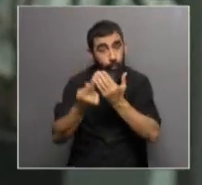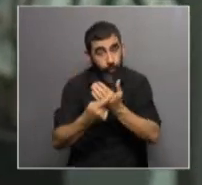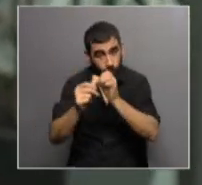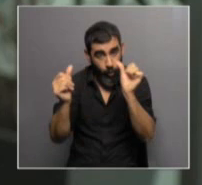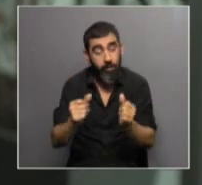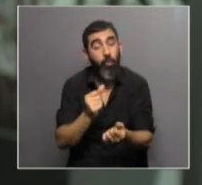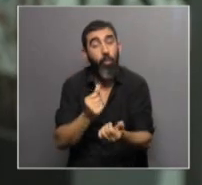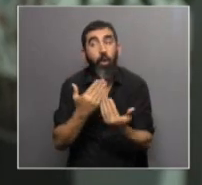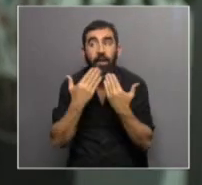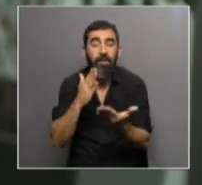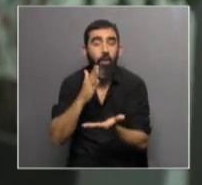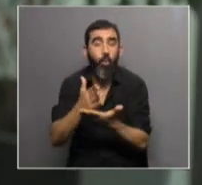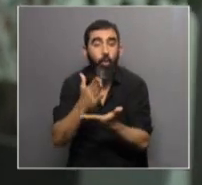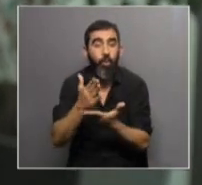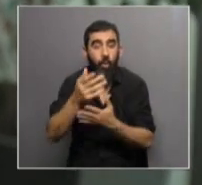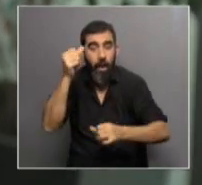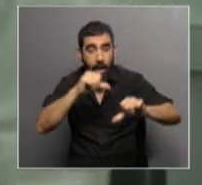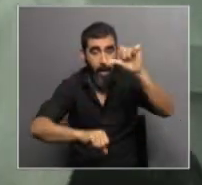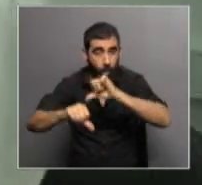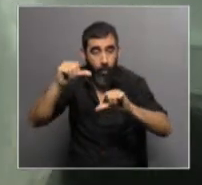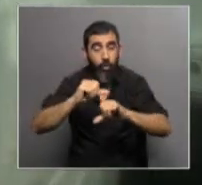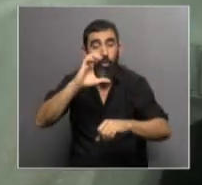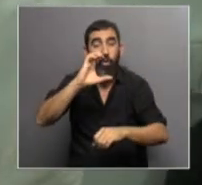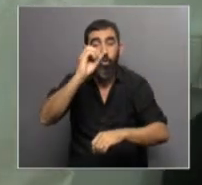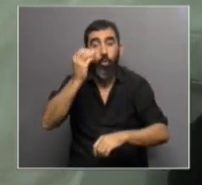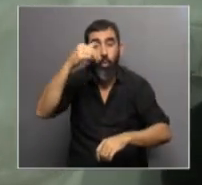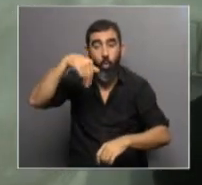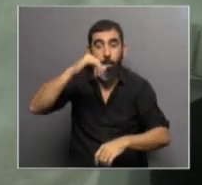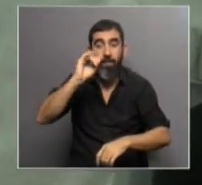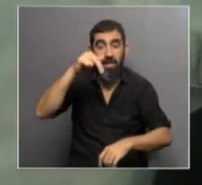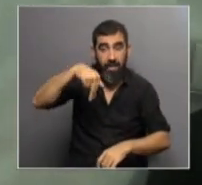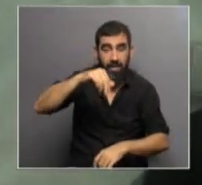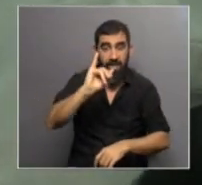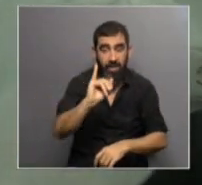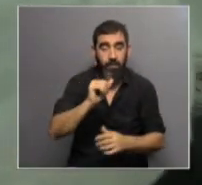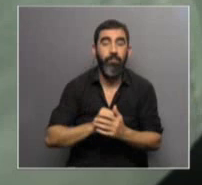cabo en colaboración con el laboratorio del doctor marcelo coming y del instituto pasteur